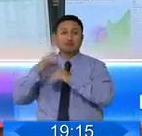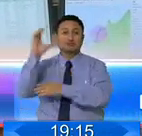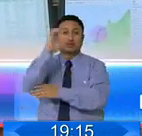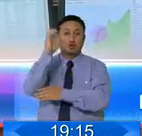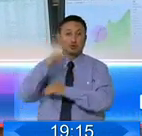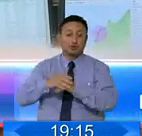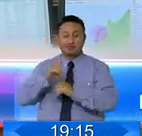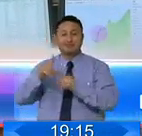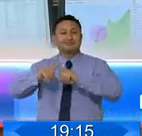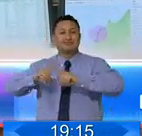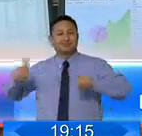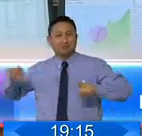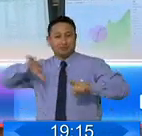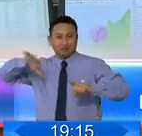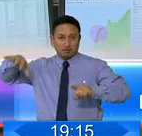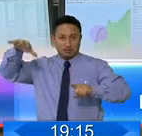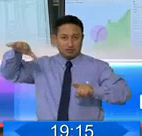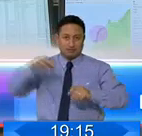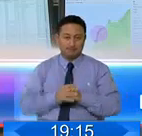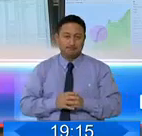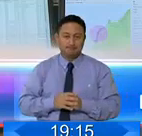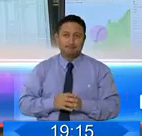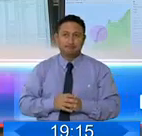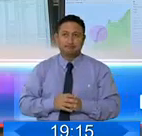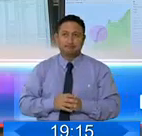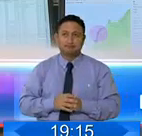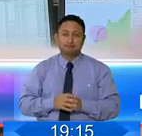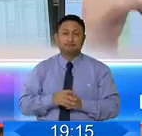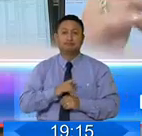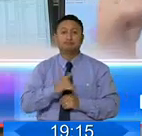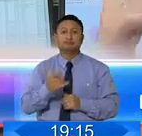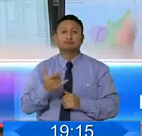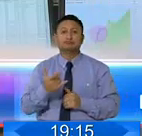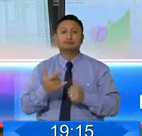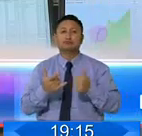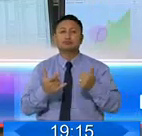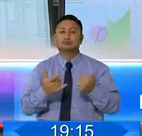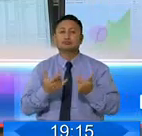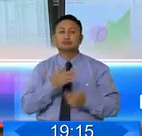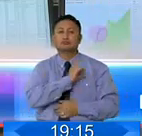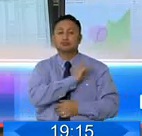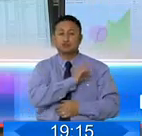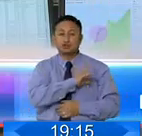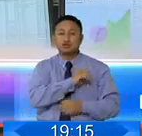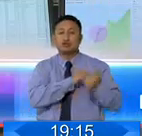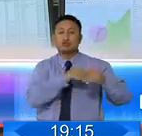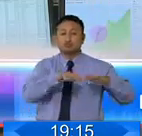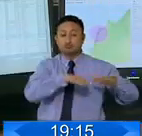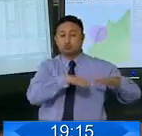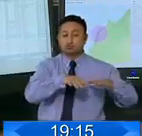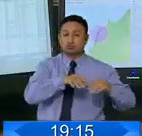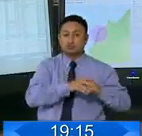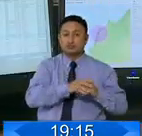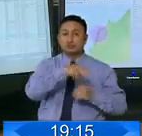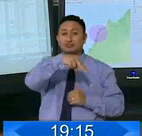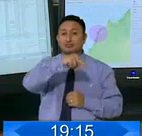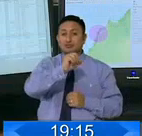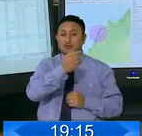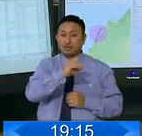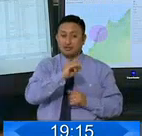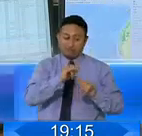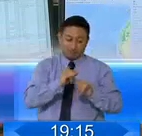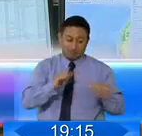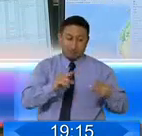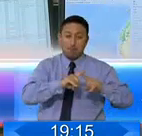en la placa continental y en la placa que está arriba. Y un sismo que hubo en Chile también fue en la placa Nazca, pero